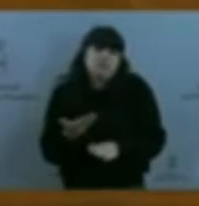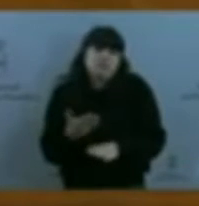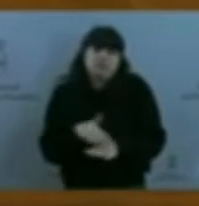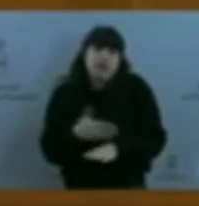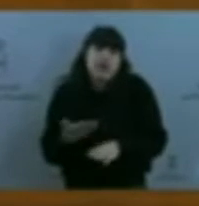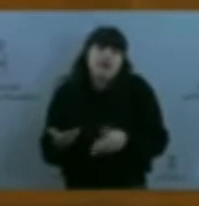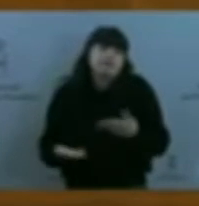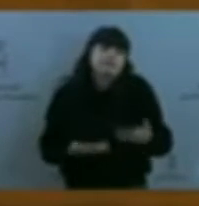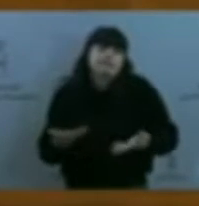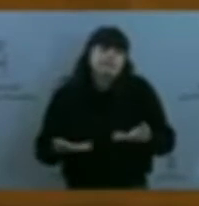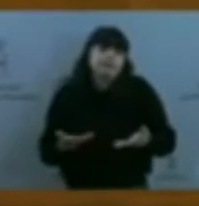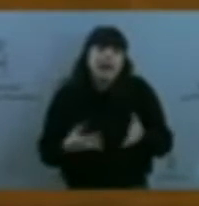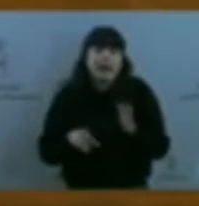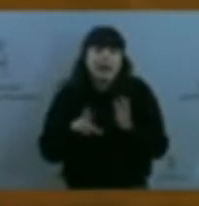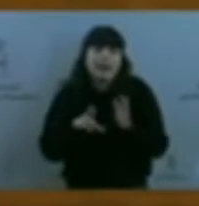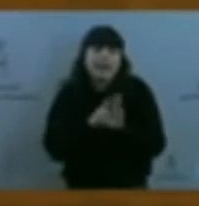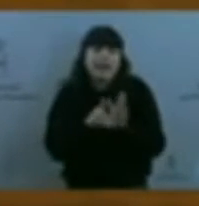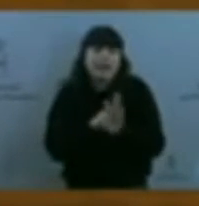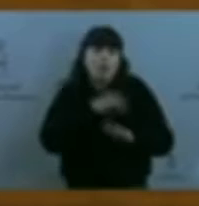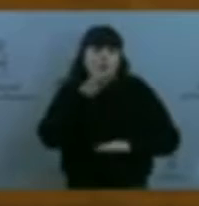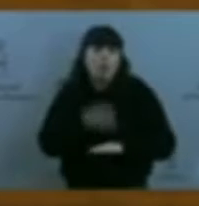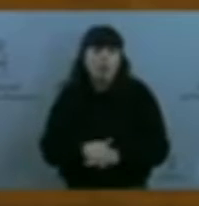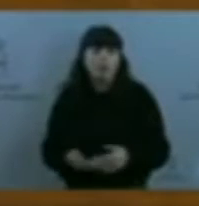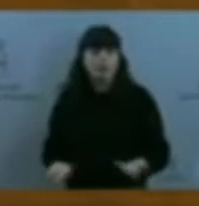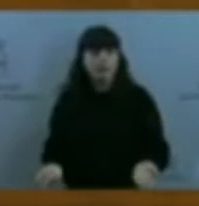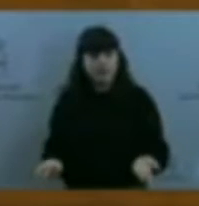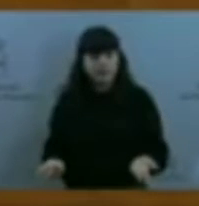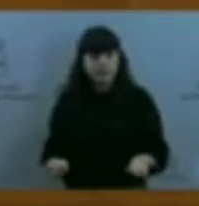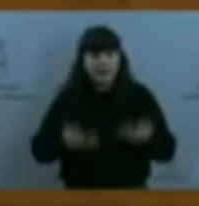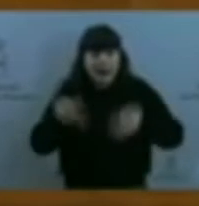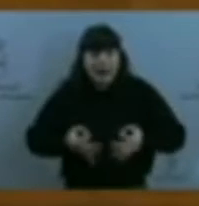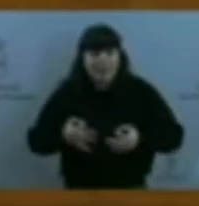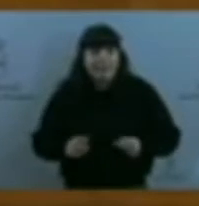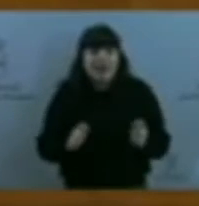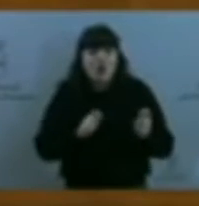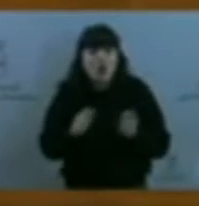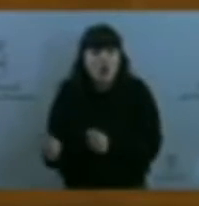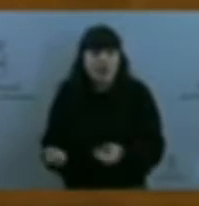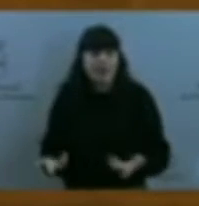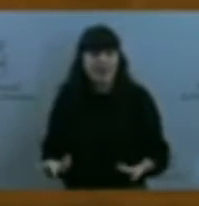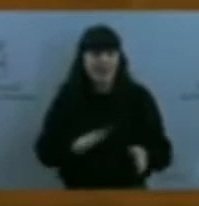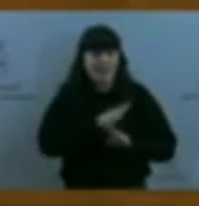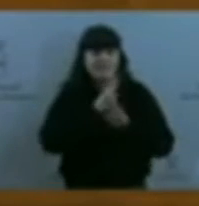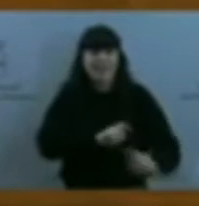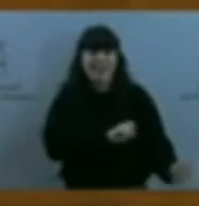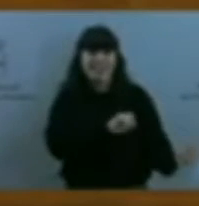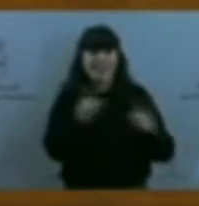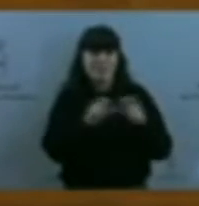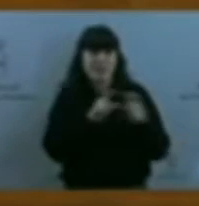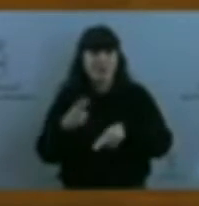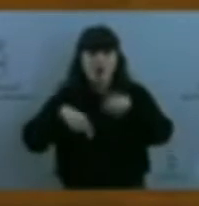tener que ofrecer las garantías, que son la derivación a los mismos hospitales que no han podido